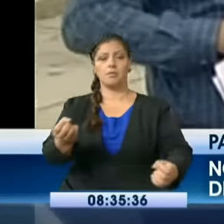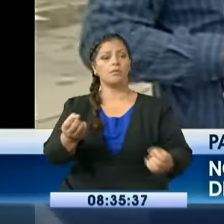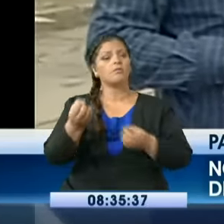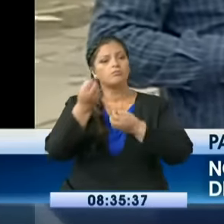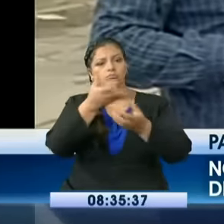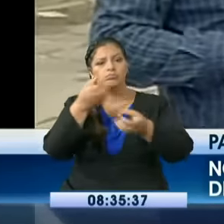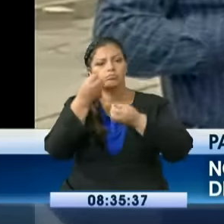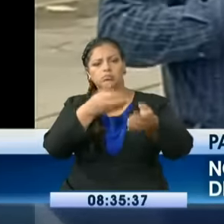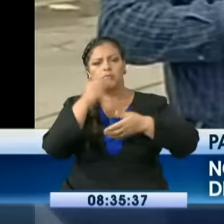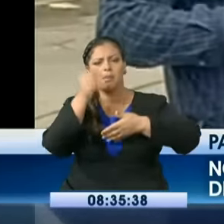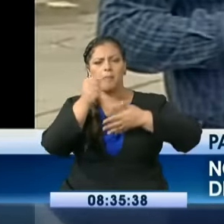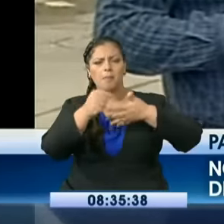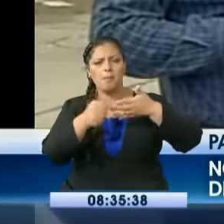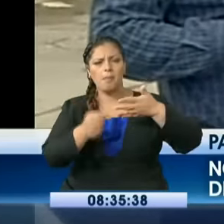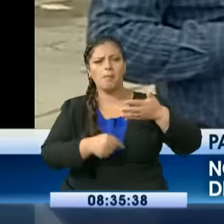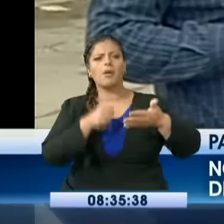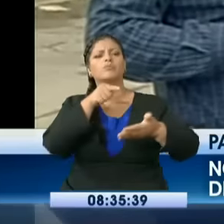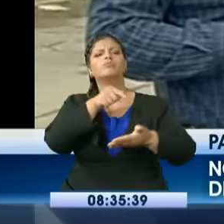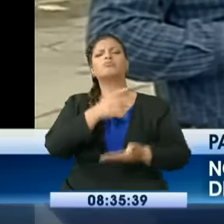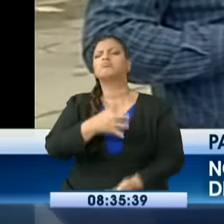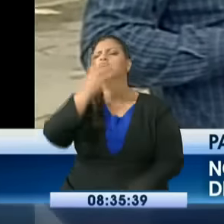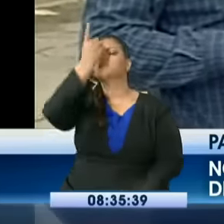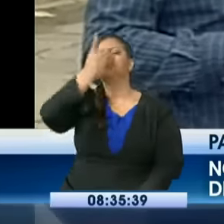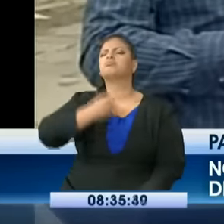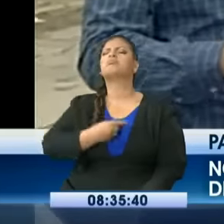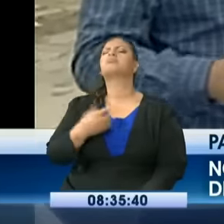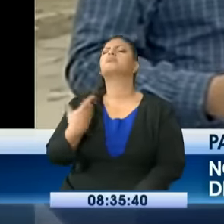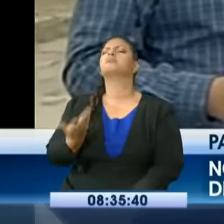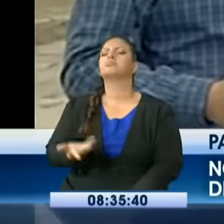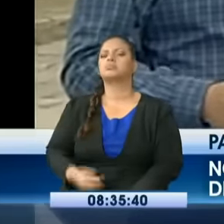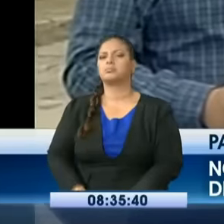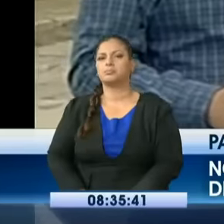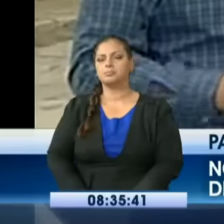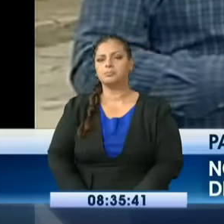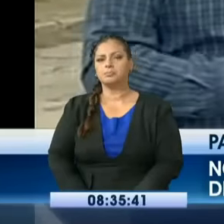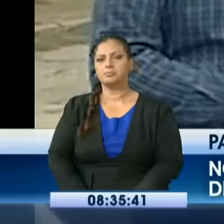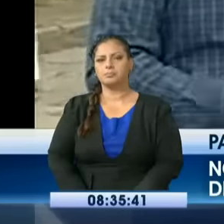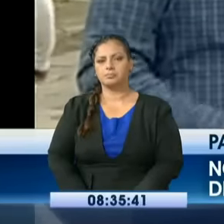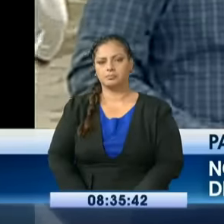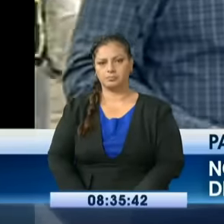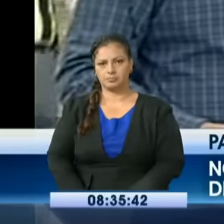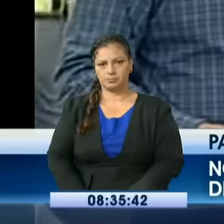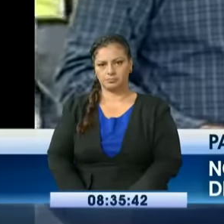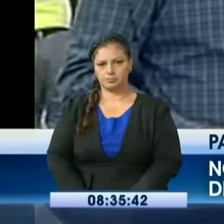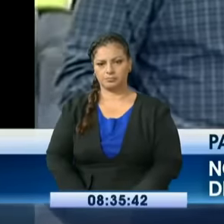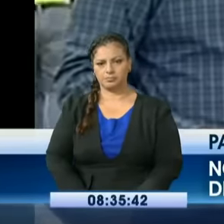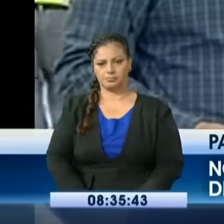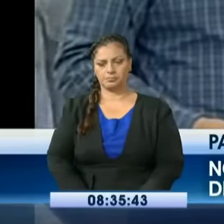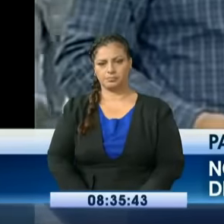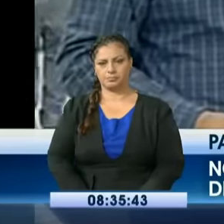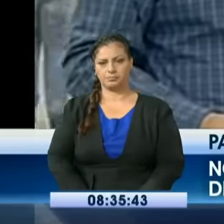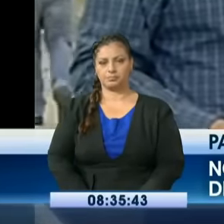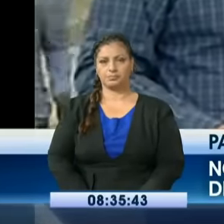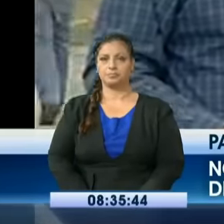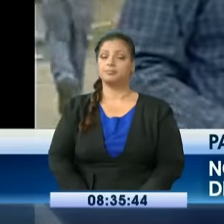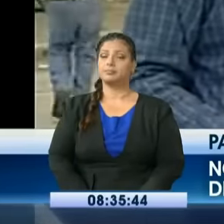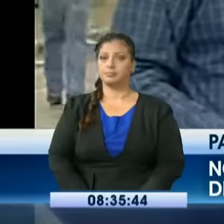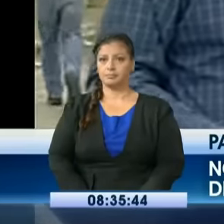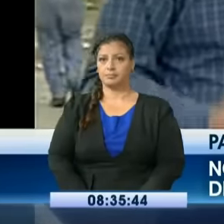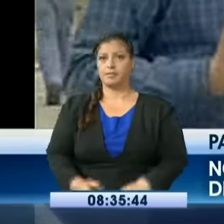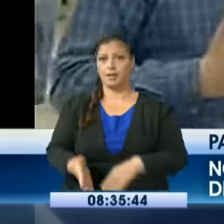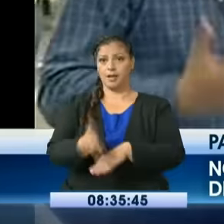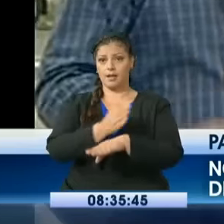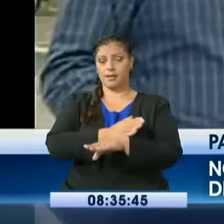solamente el día de hoy, nosotros hemos estado ya perennes en esta denuncia presentada por los padres de familia y Comité Central